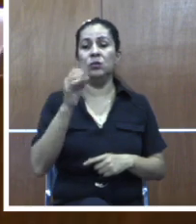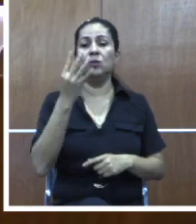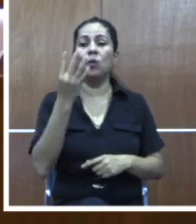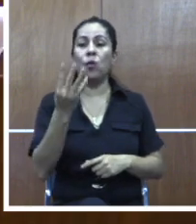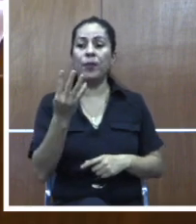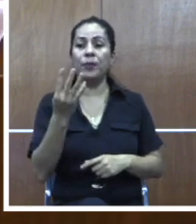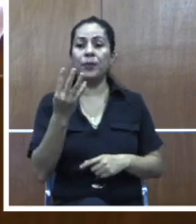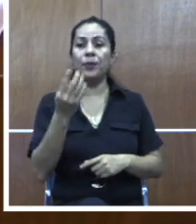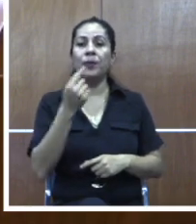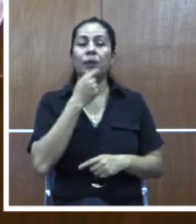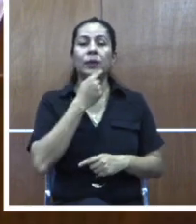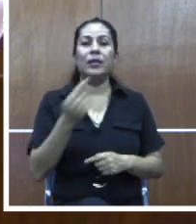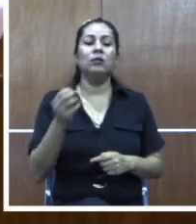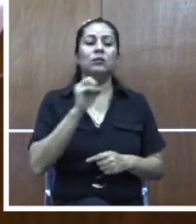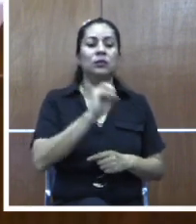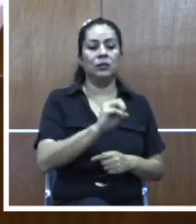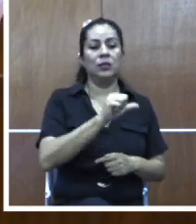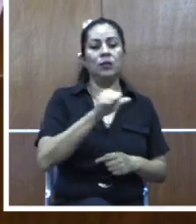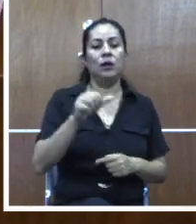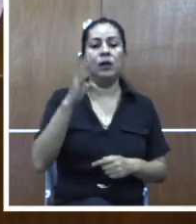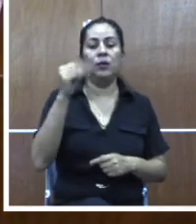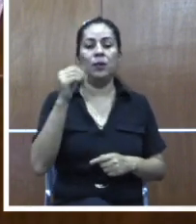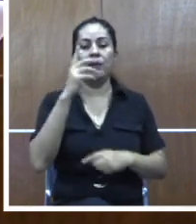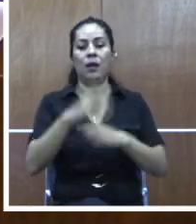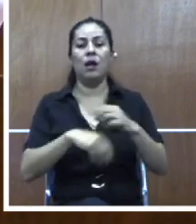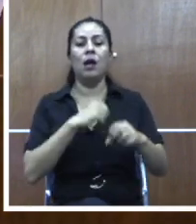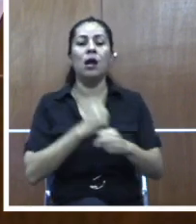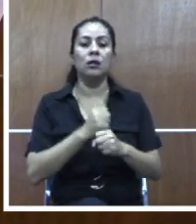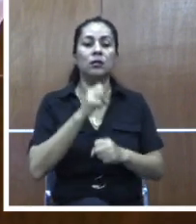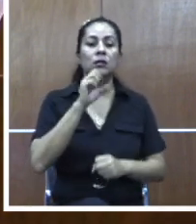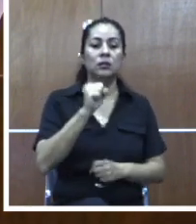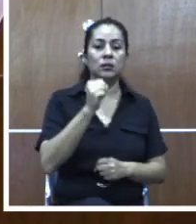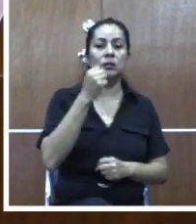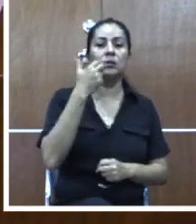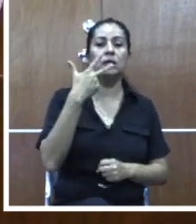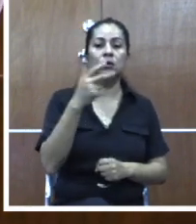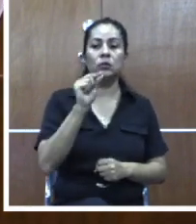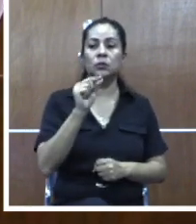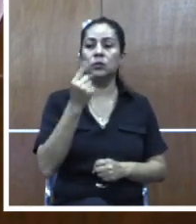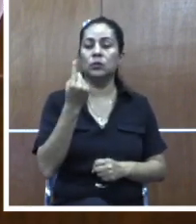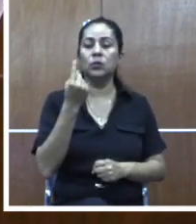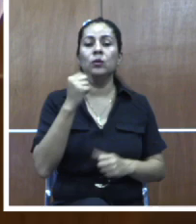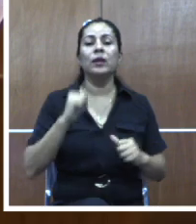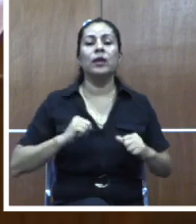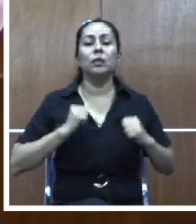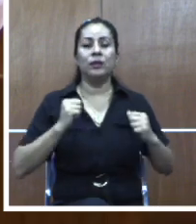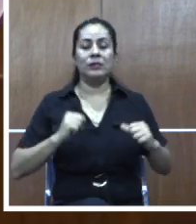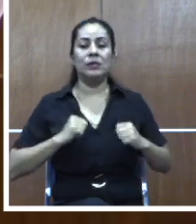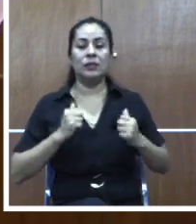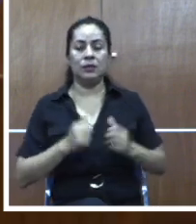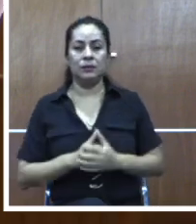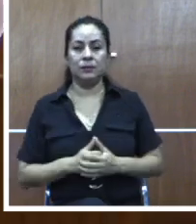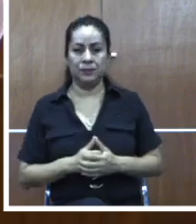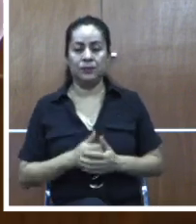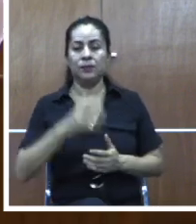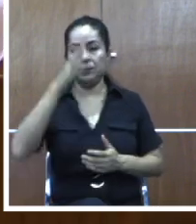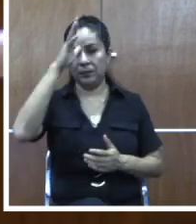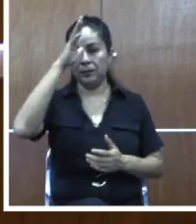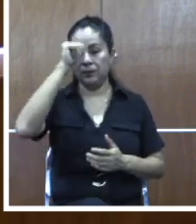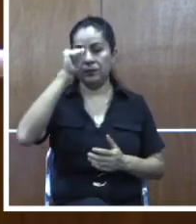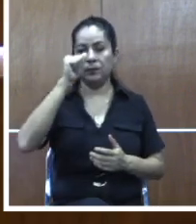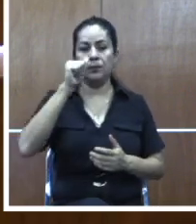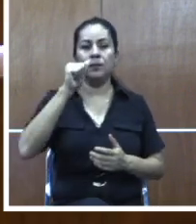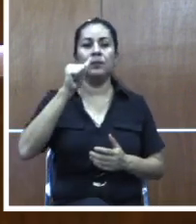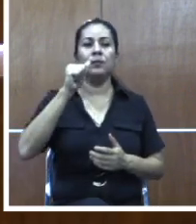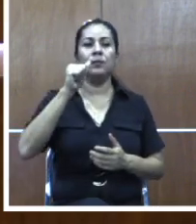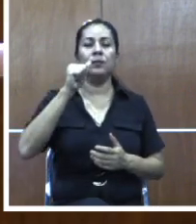111,4% en niños de 0 a 9 años y 68,1% en adolescentes. De acuerdo con el